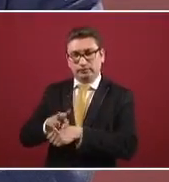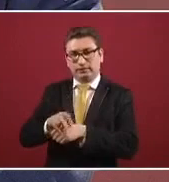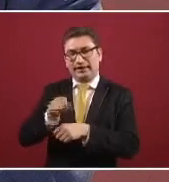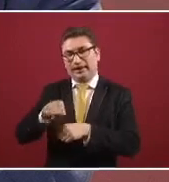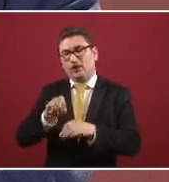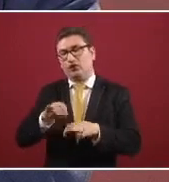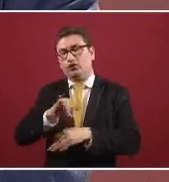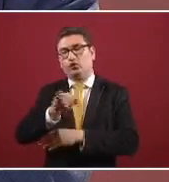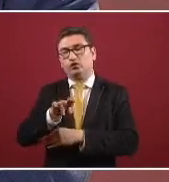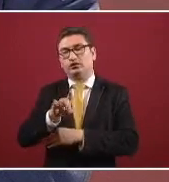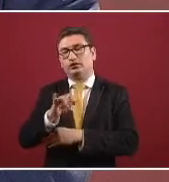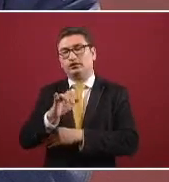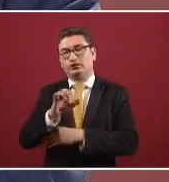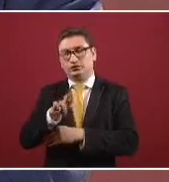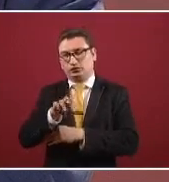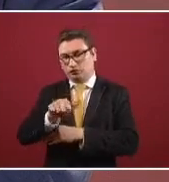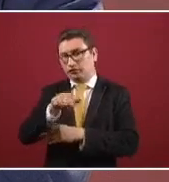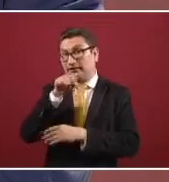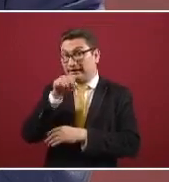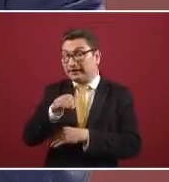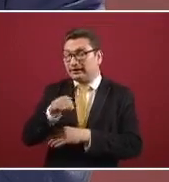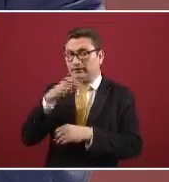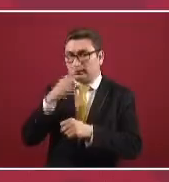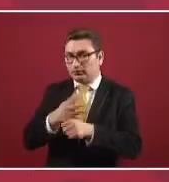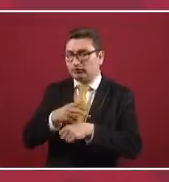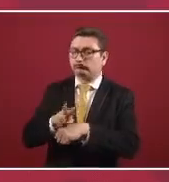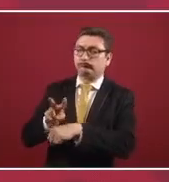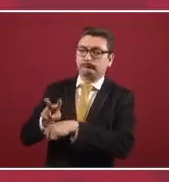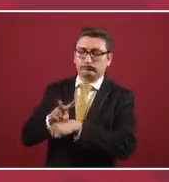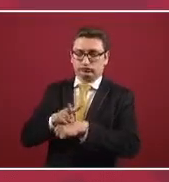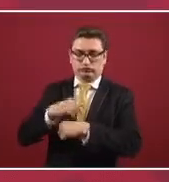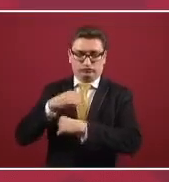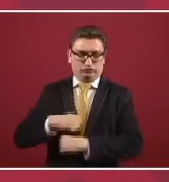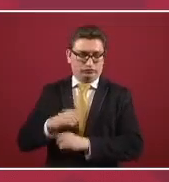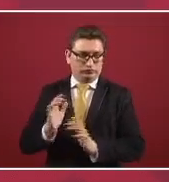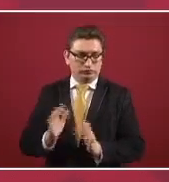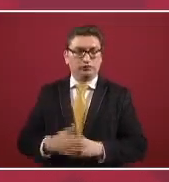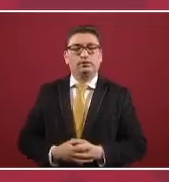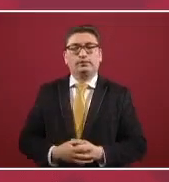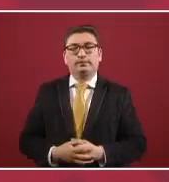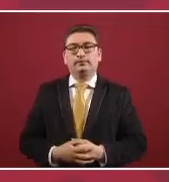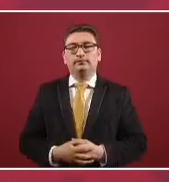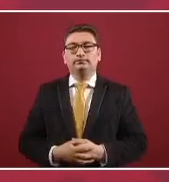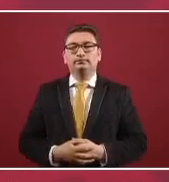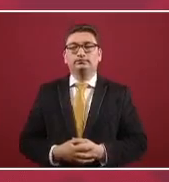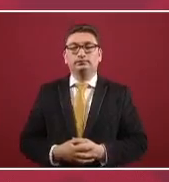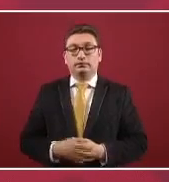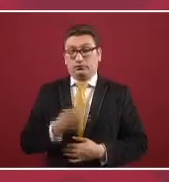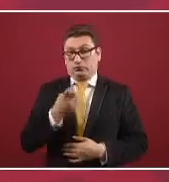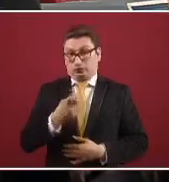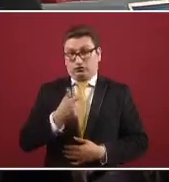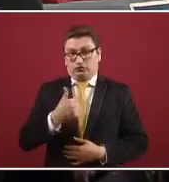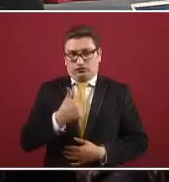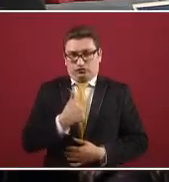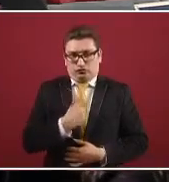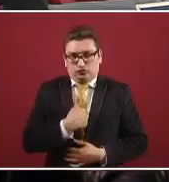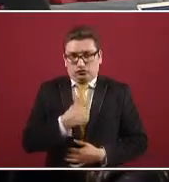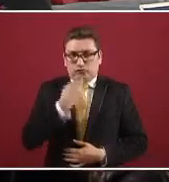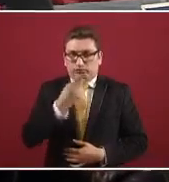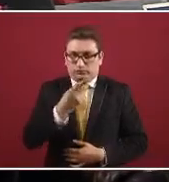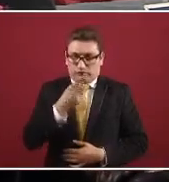judicatura. Entonces, yo lo voy a decir con todo